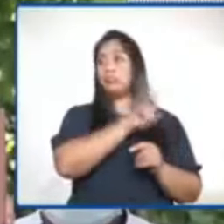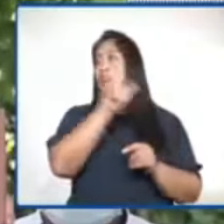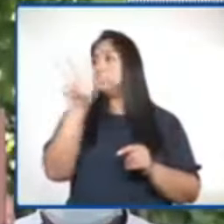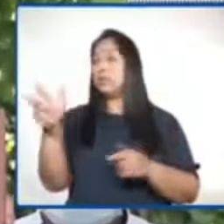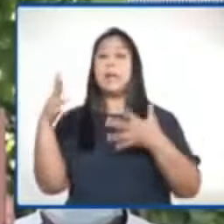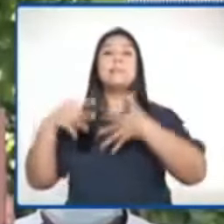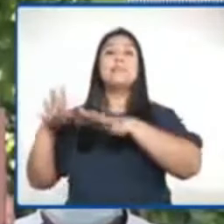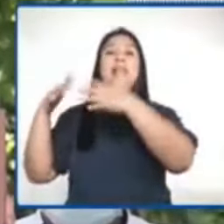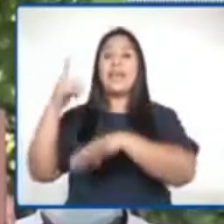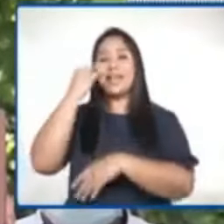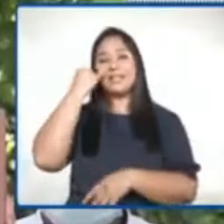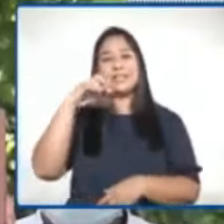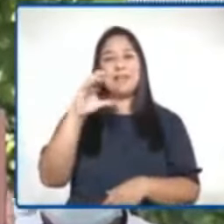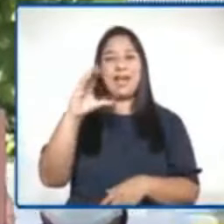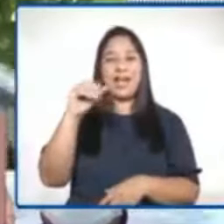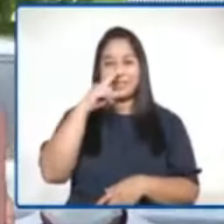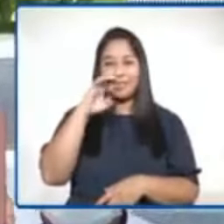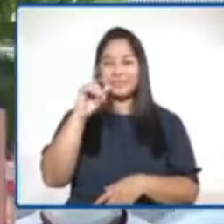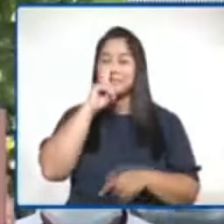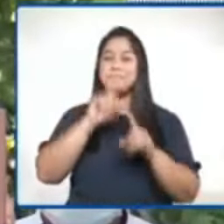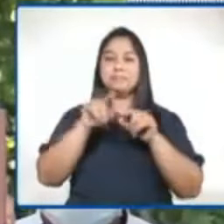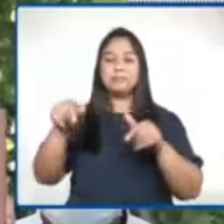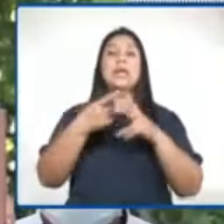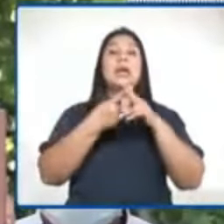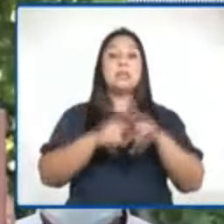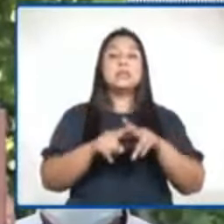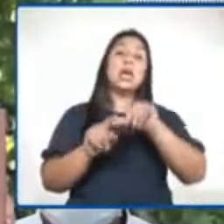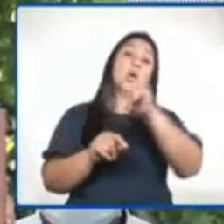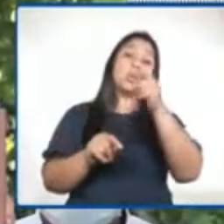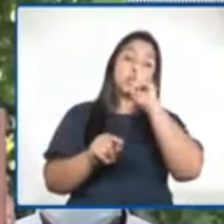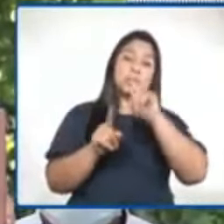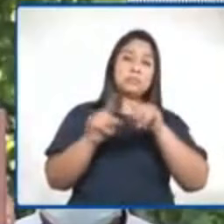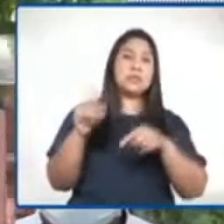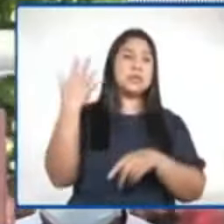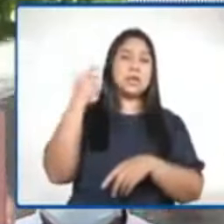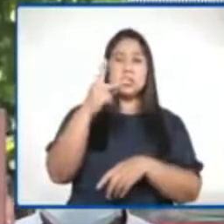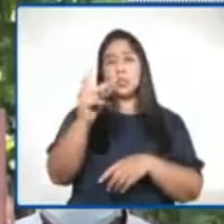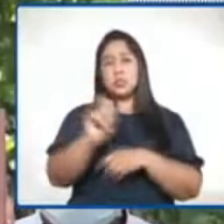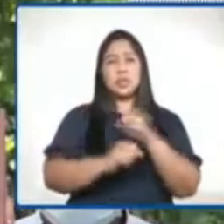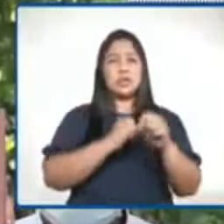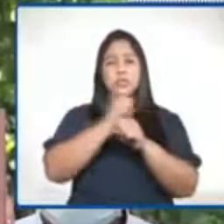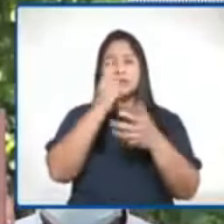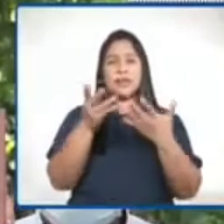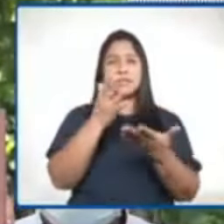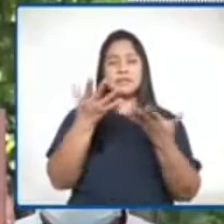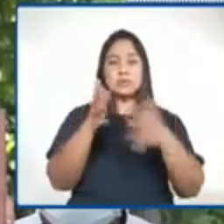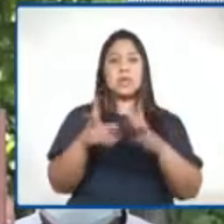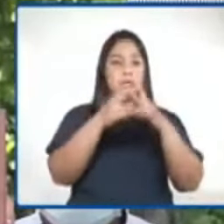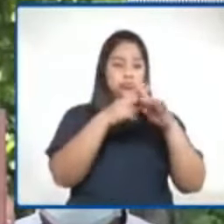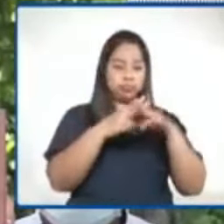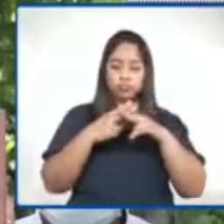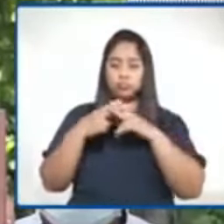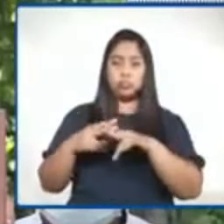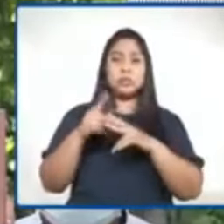principiar a hacer o rehacer la carretera. La dejaremos previsto en un par de años para que también podamos renovar la